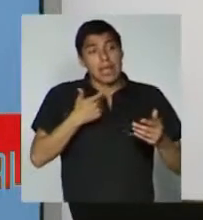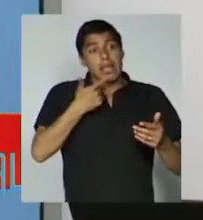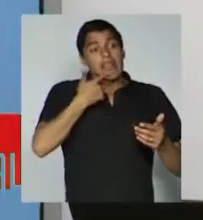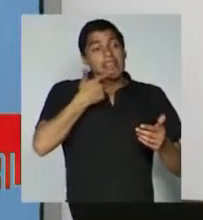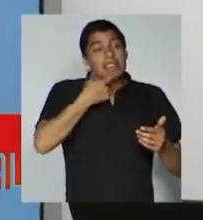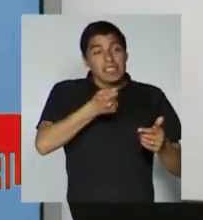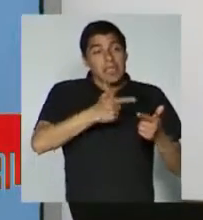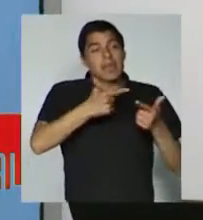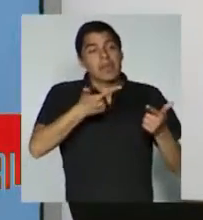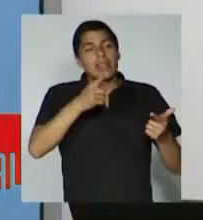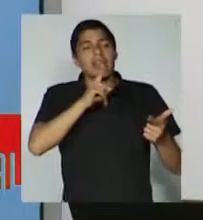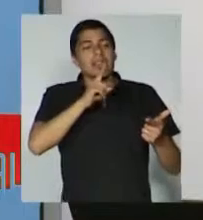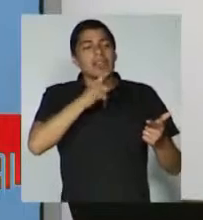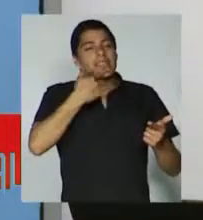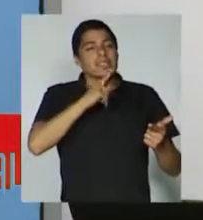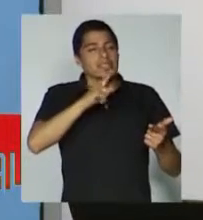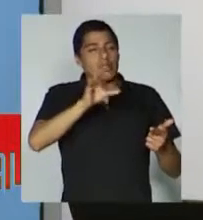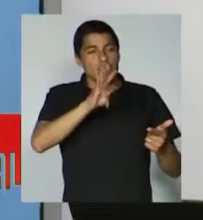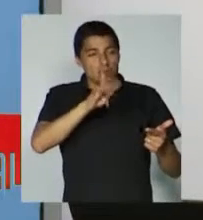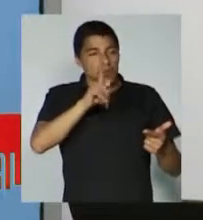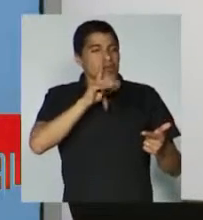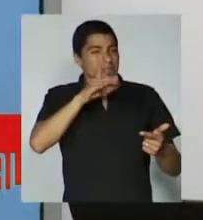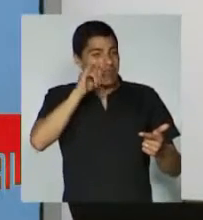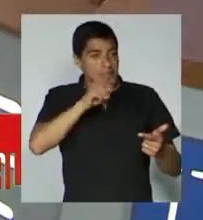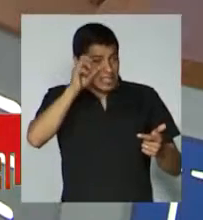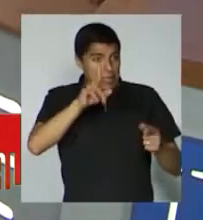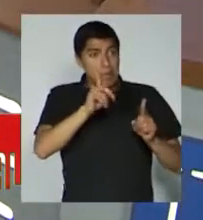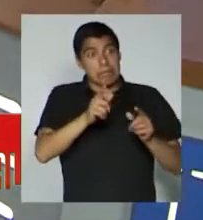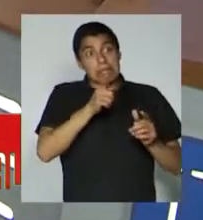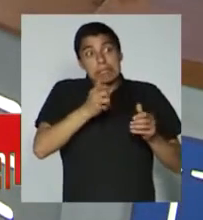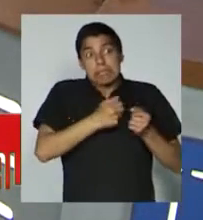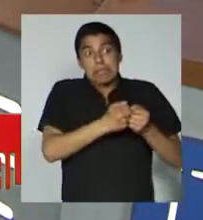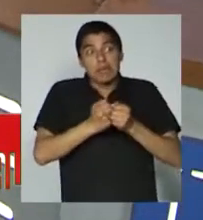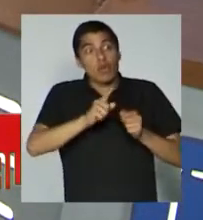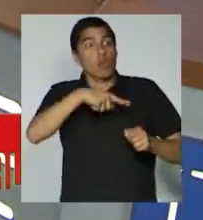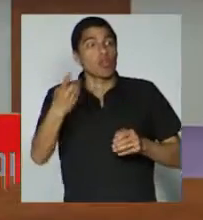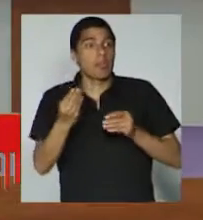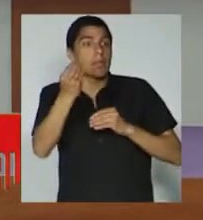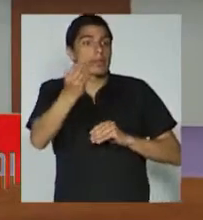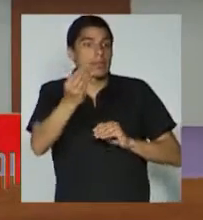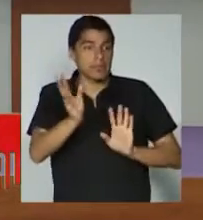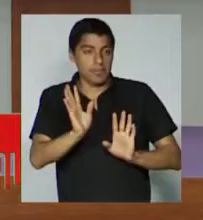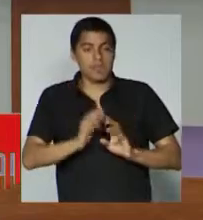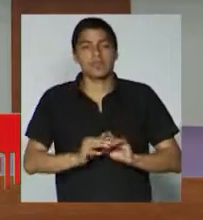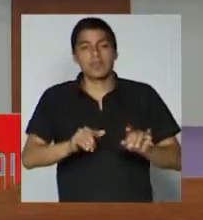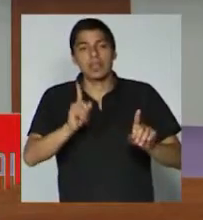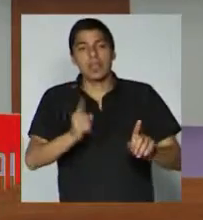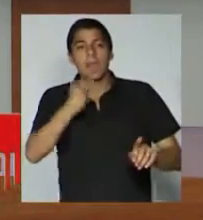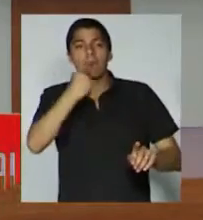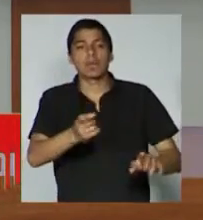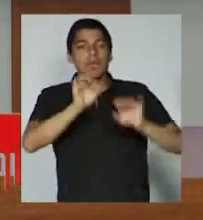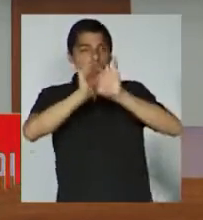Stolbizer también. Cualquier Si voto. es que van a una posible negociación con otros candidatos. Es probable. Ahora, la pregunta clara acá